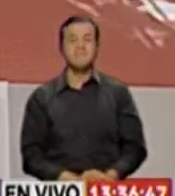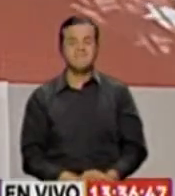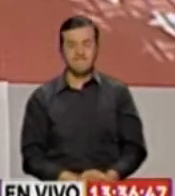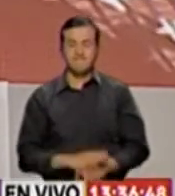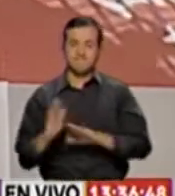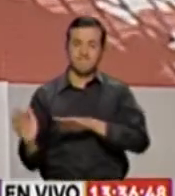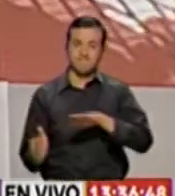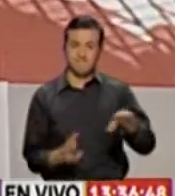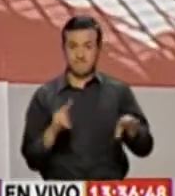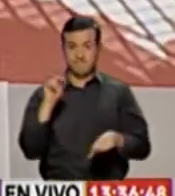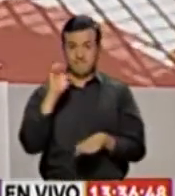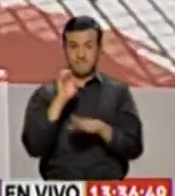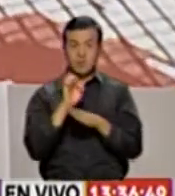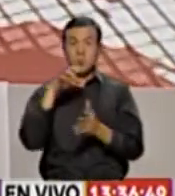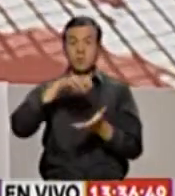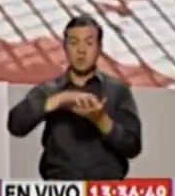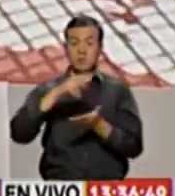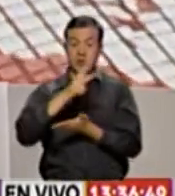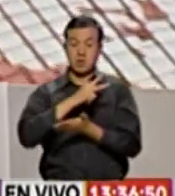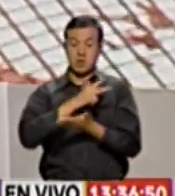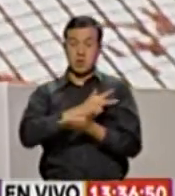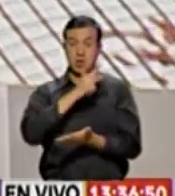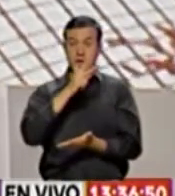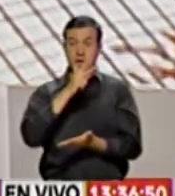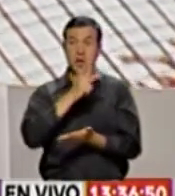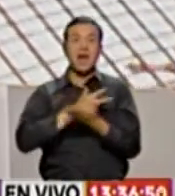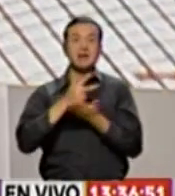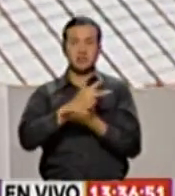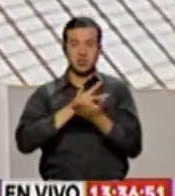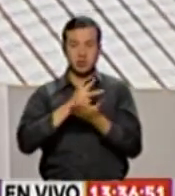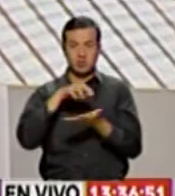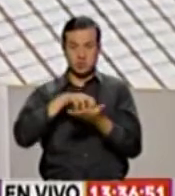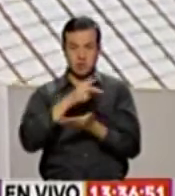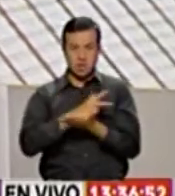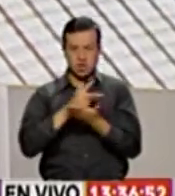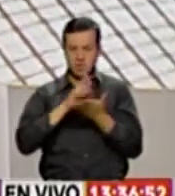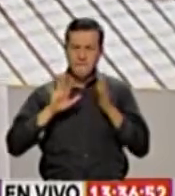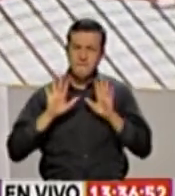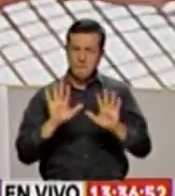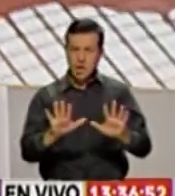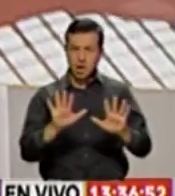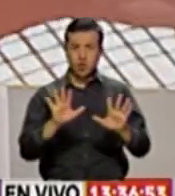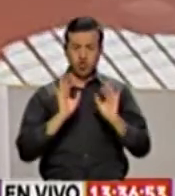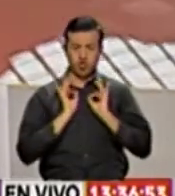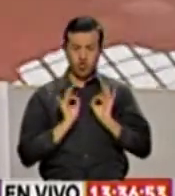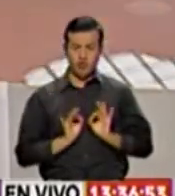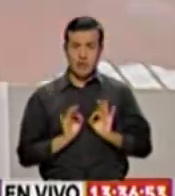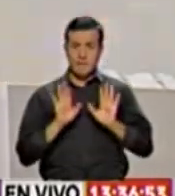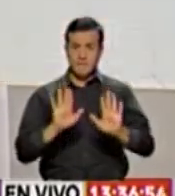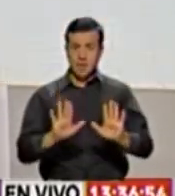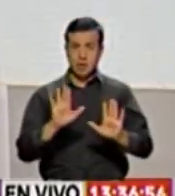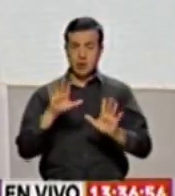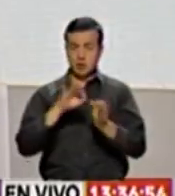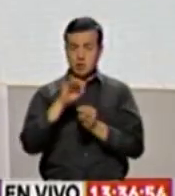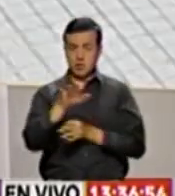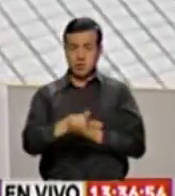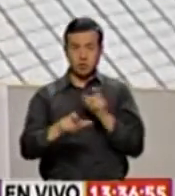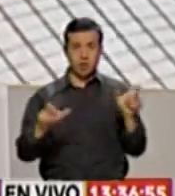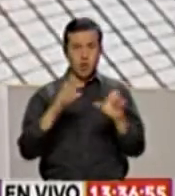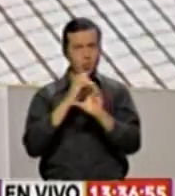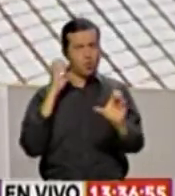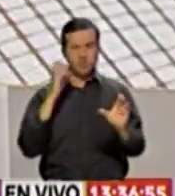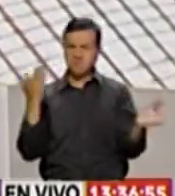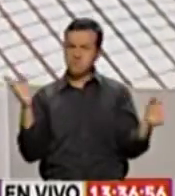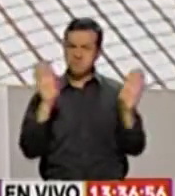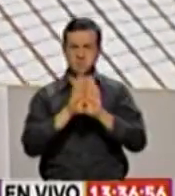Vamos al norte del país. La provincia del Carchi se sumó al paro de transportistas en la ciudad de Tulcán. En la parroquia Julio Andrade, los conductores cerraron